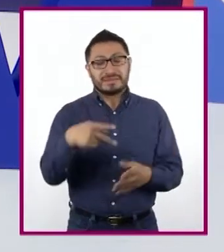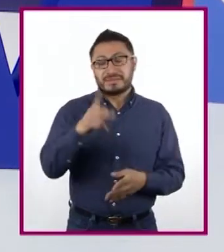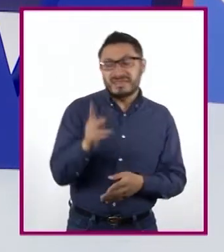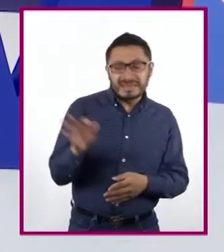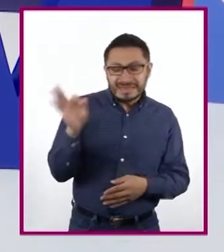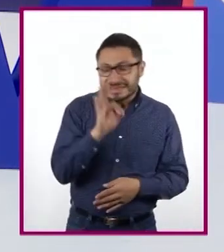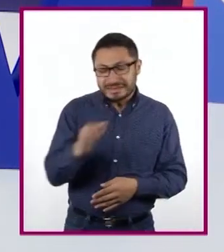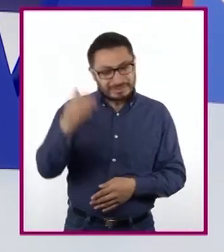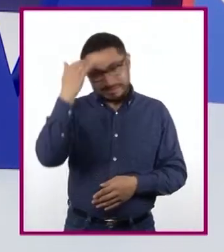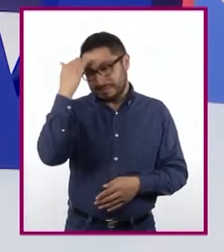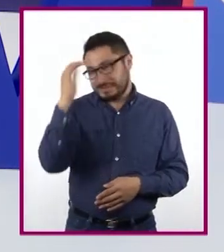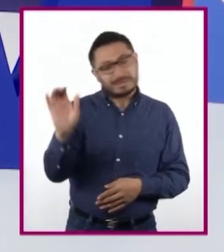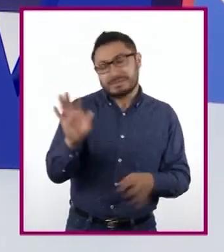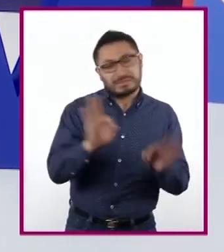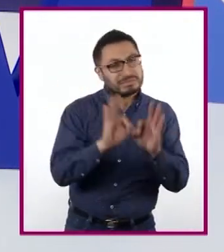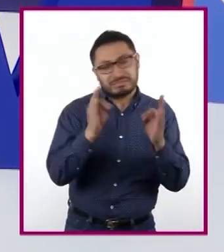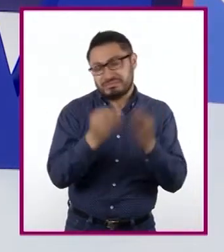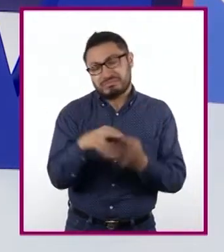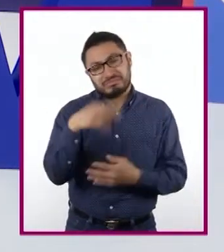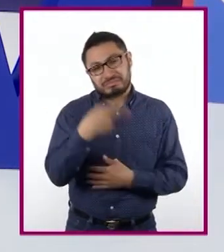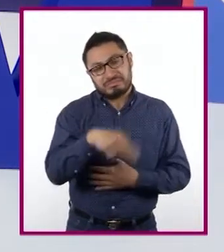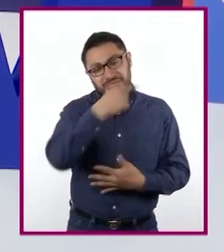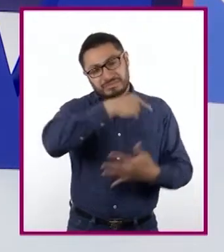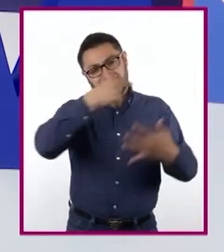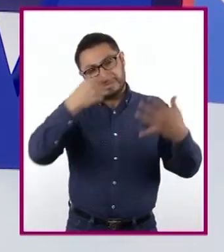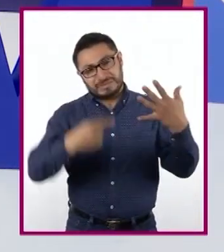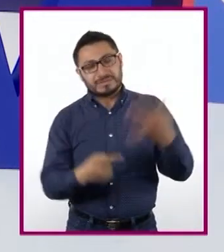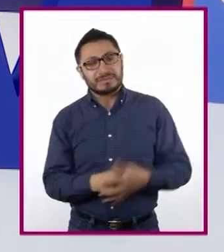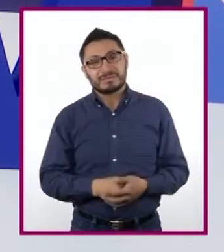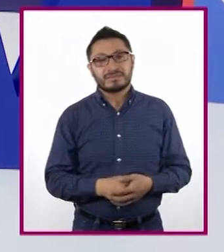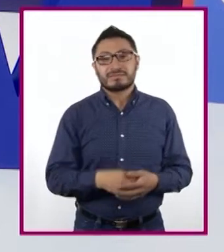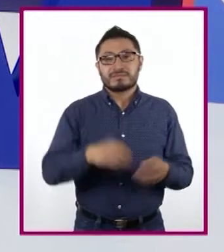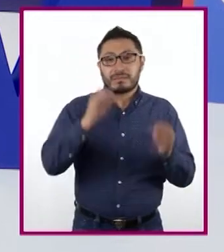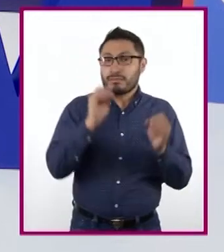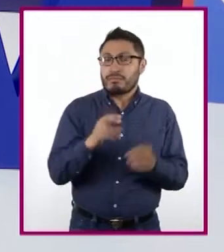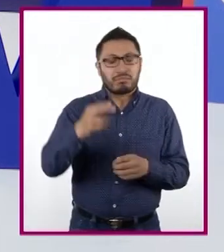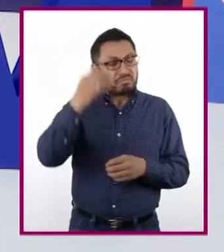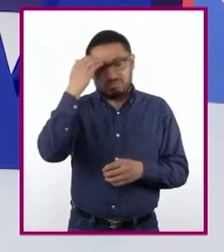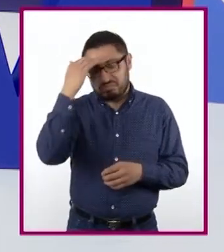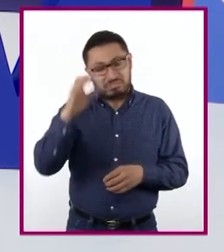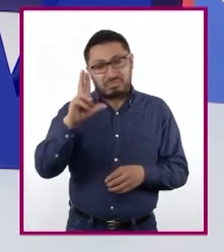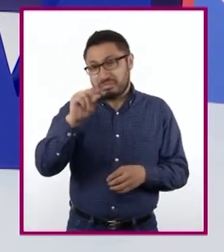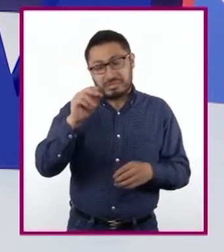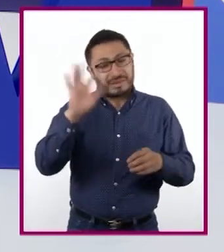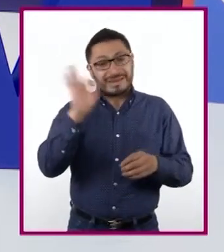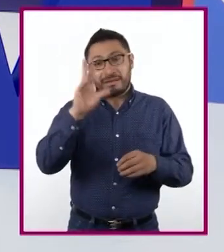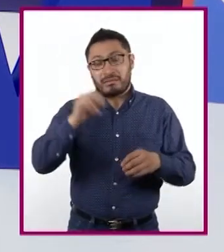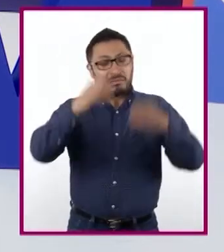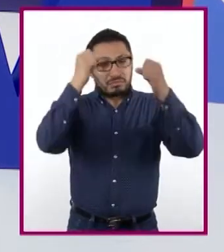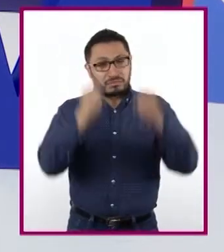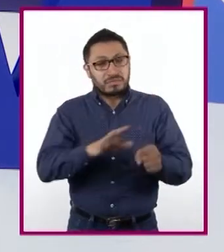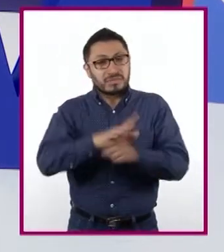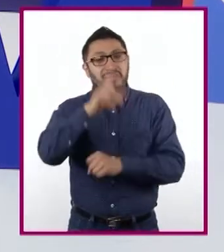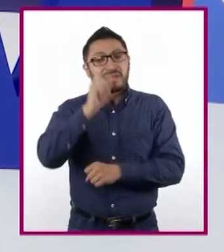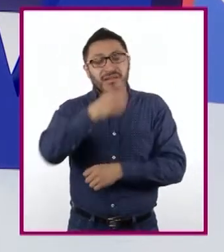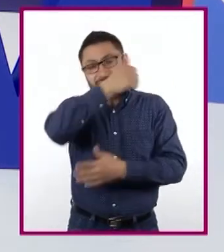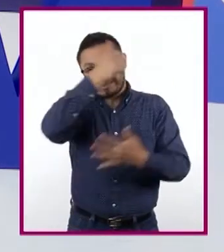vez desconocíamos cómo se llamaba cada tipo de pasado o no estábamos seguros de lo que expresaba cada